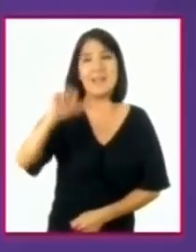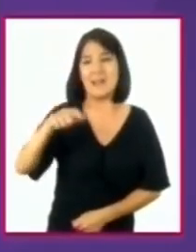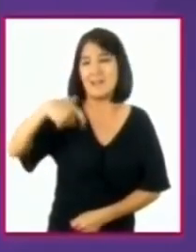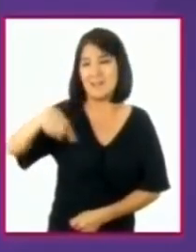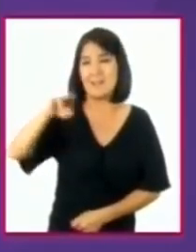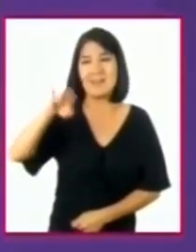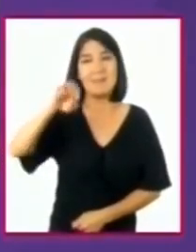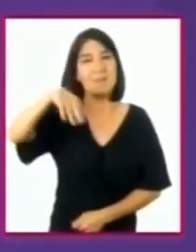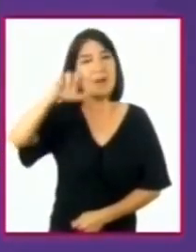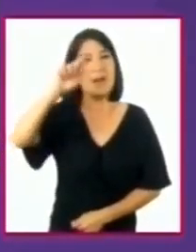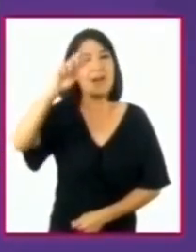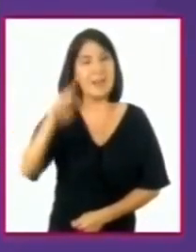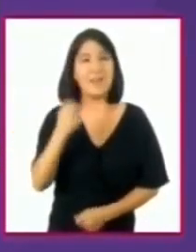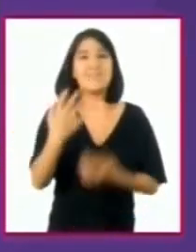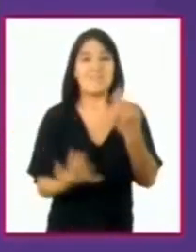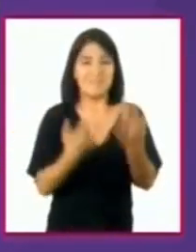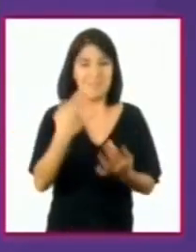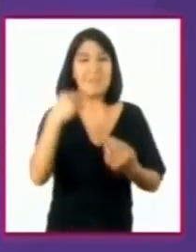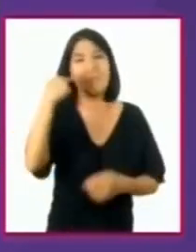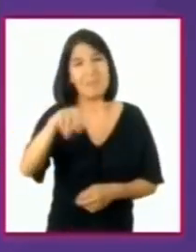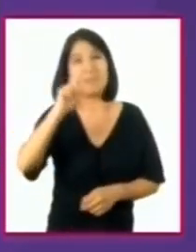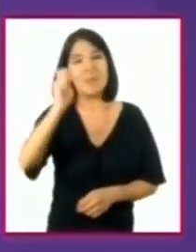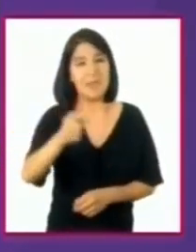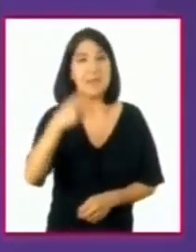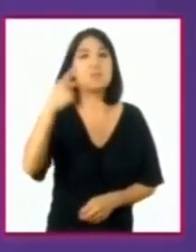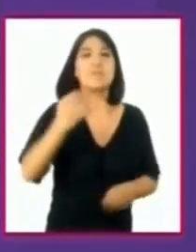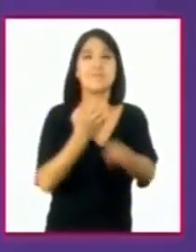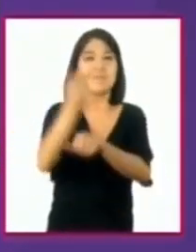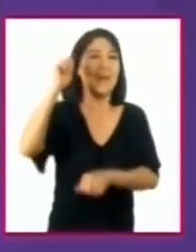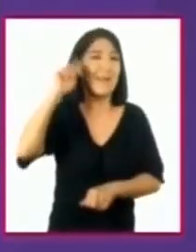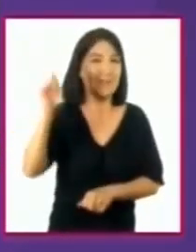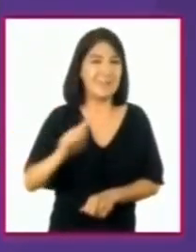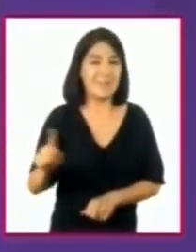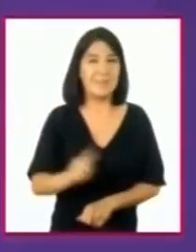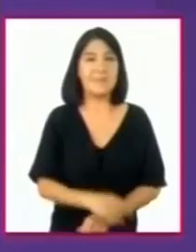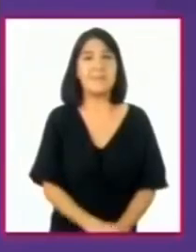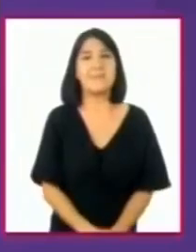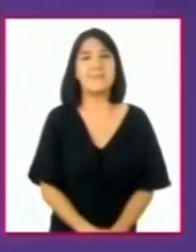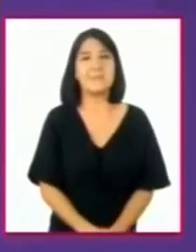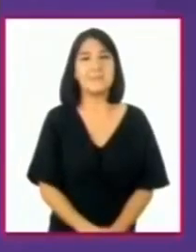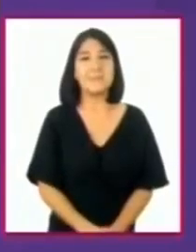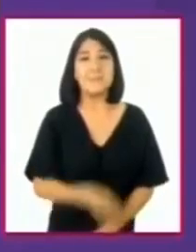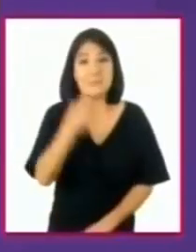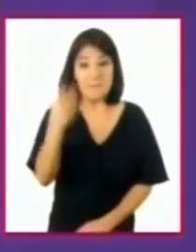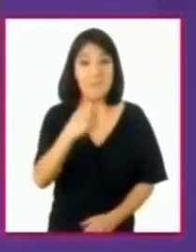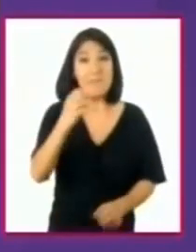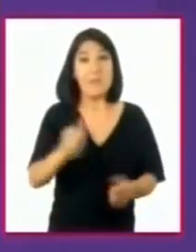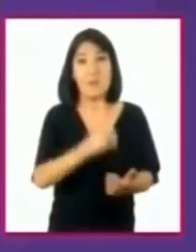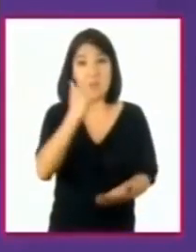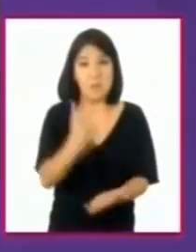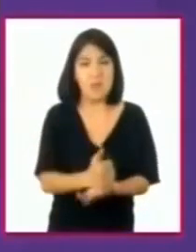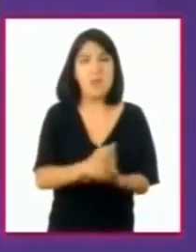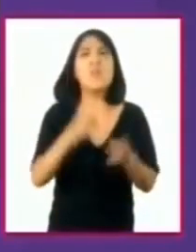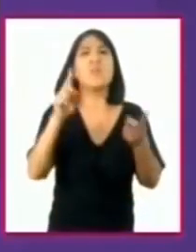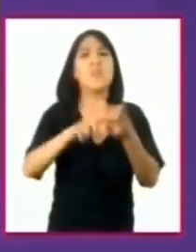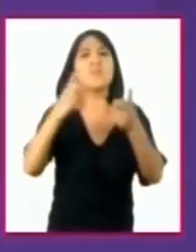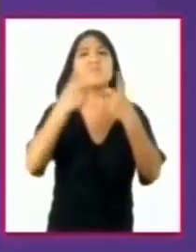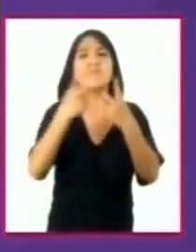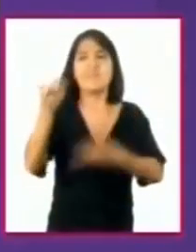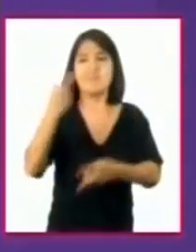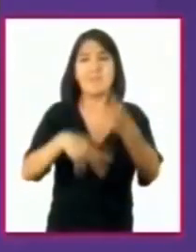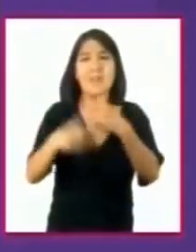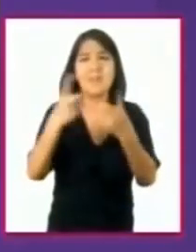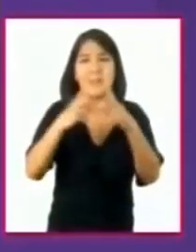área cultural del norte, en el actual estado de Zacatecas. Esta ciudad se desarrolló entre los